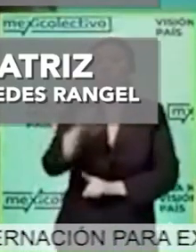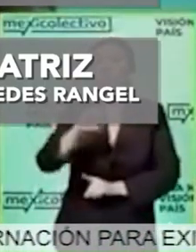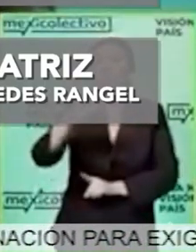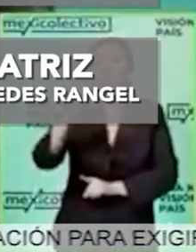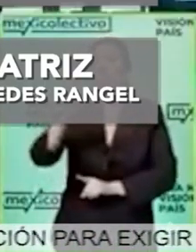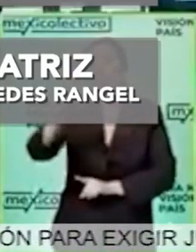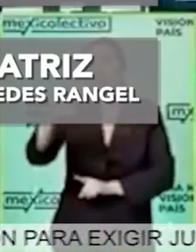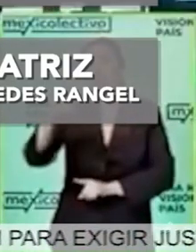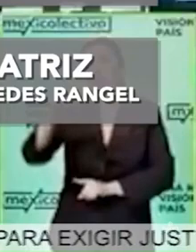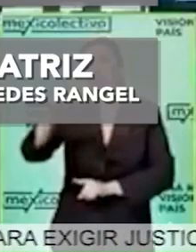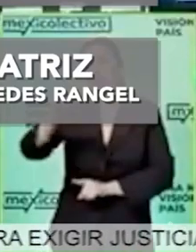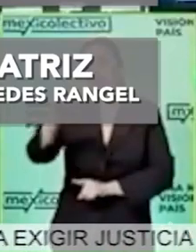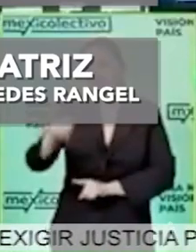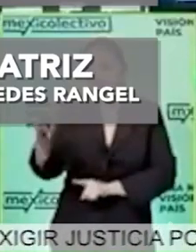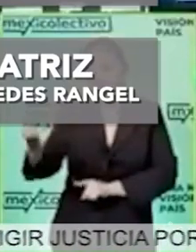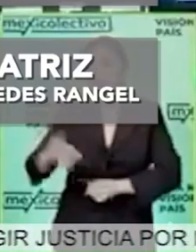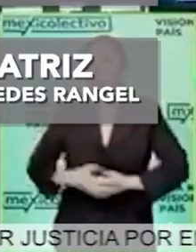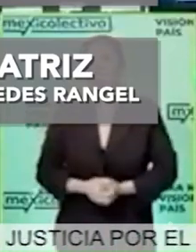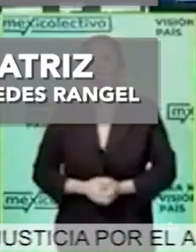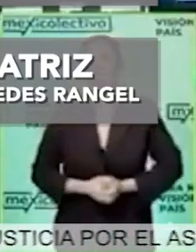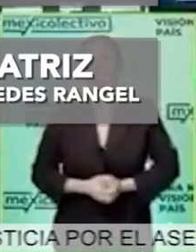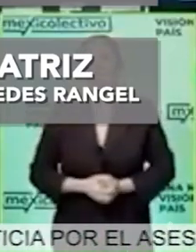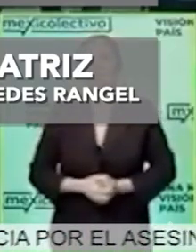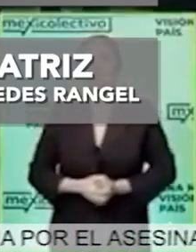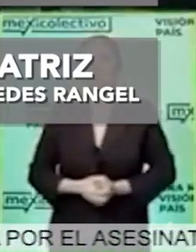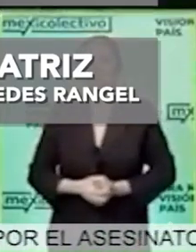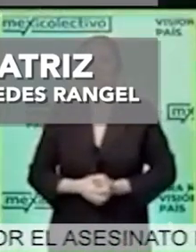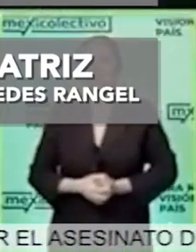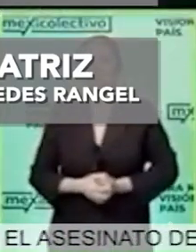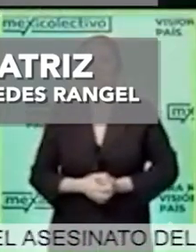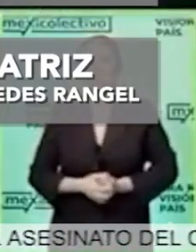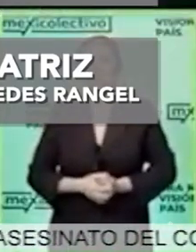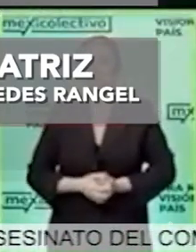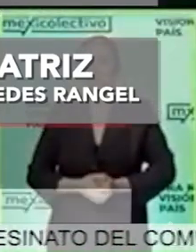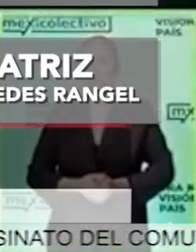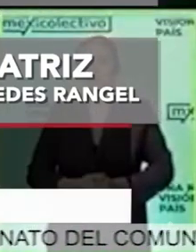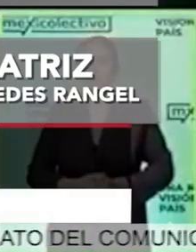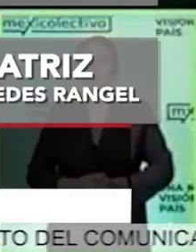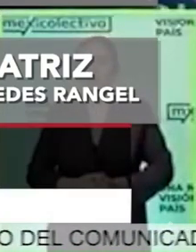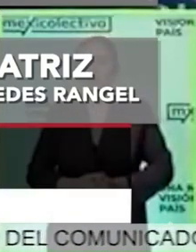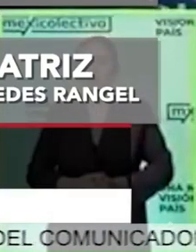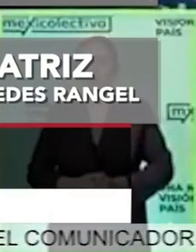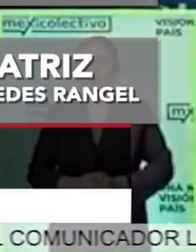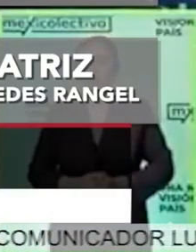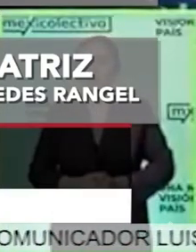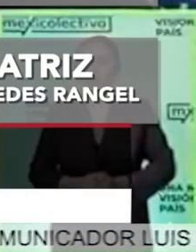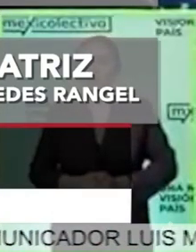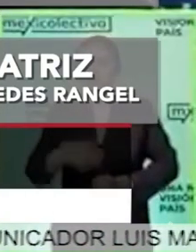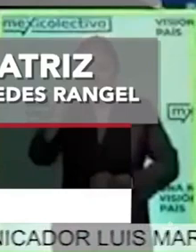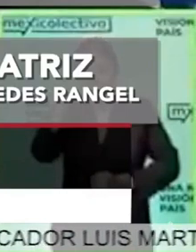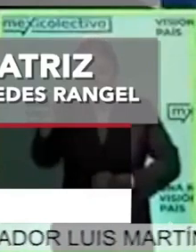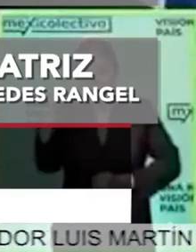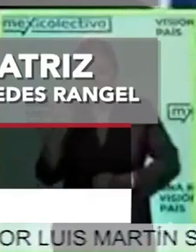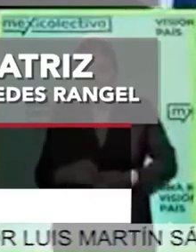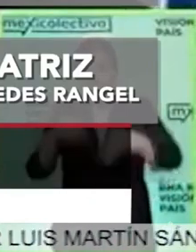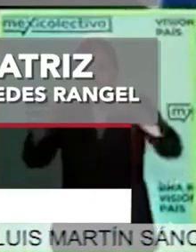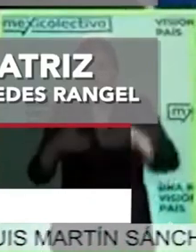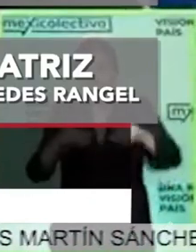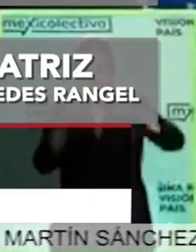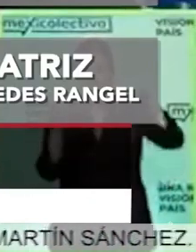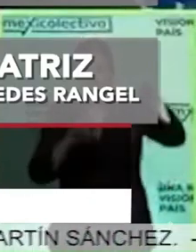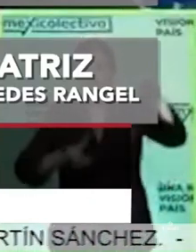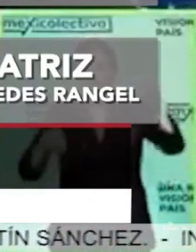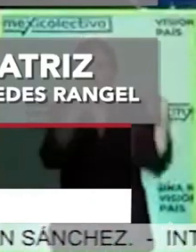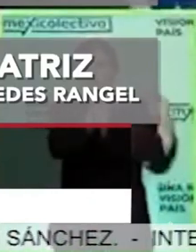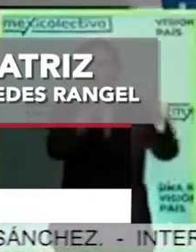reconocimiento pleno de los derechos de los pueblos indígenas y afromexicanos, para su desarrollo integral y el respeto a sus lenguas y culturas, una de las razones